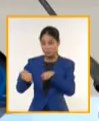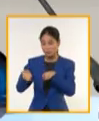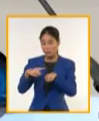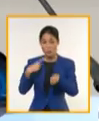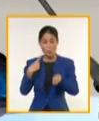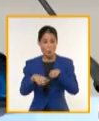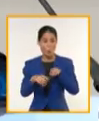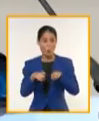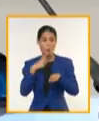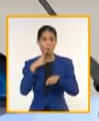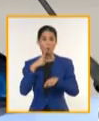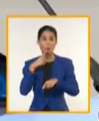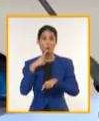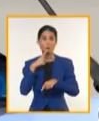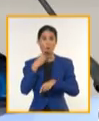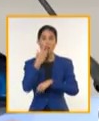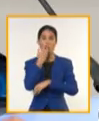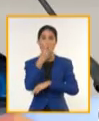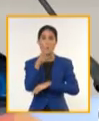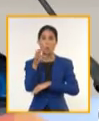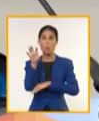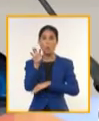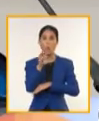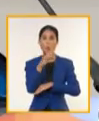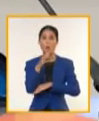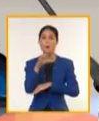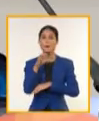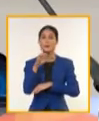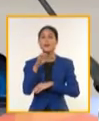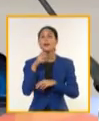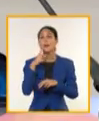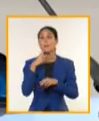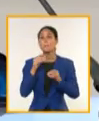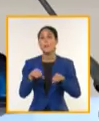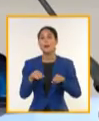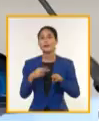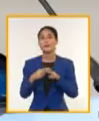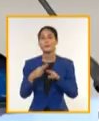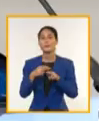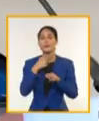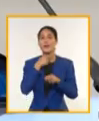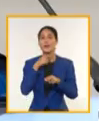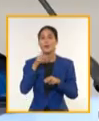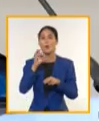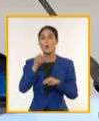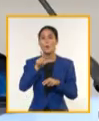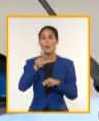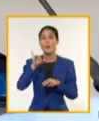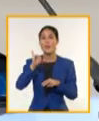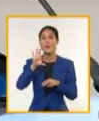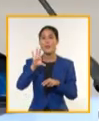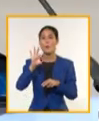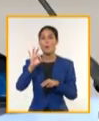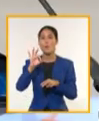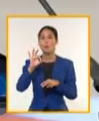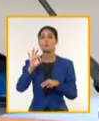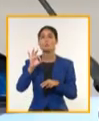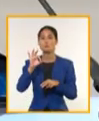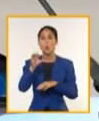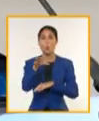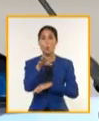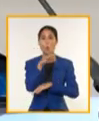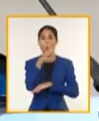eólicos. De hecho, ya tenemos algunos construidos. O sea que en ese contexto, los sectores como la energía, el